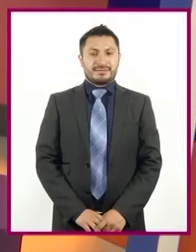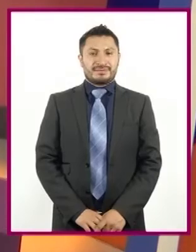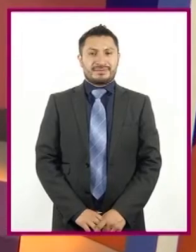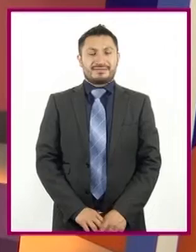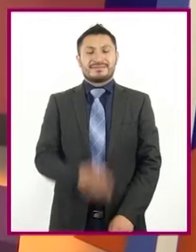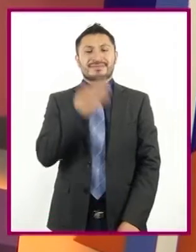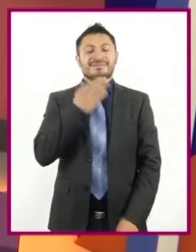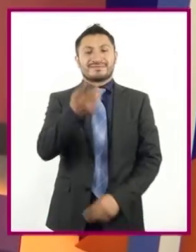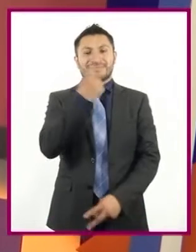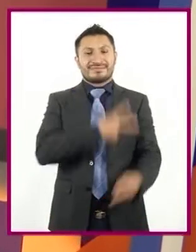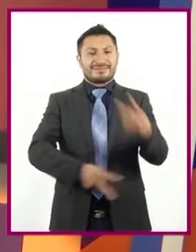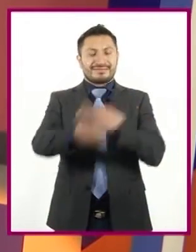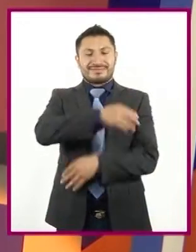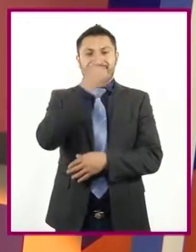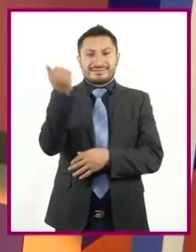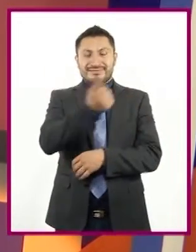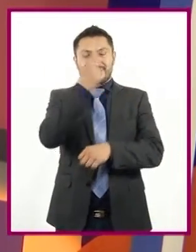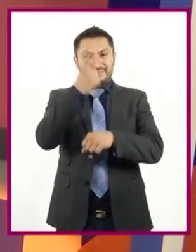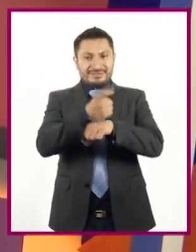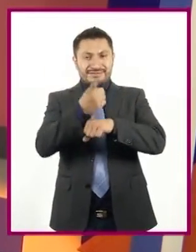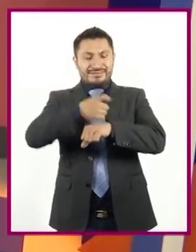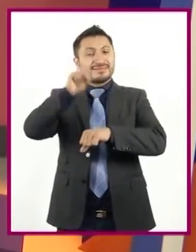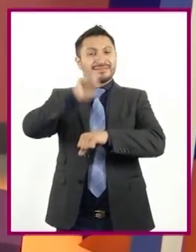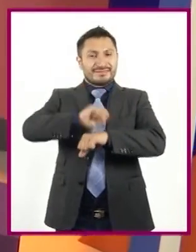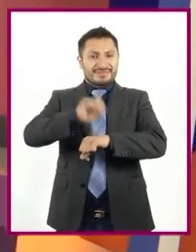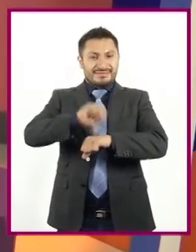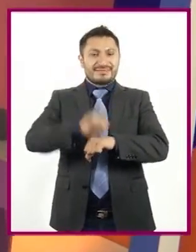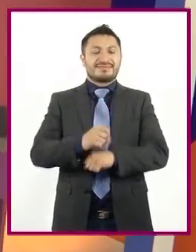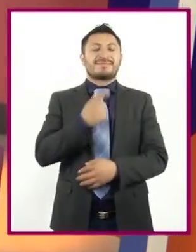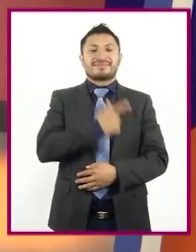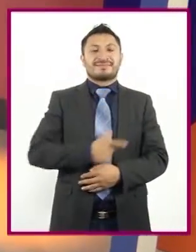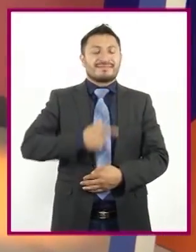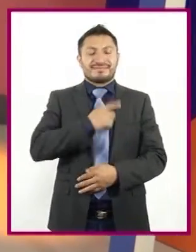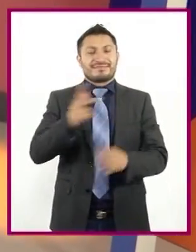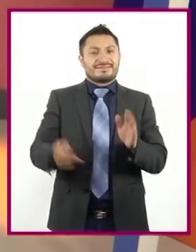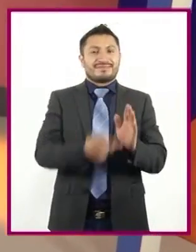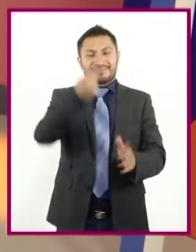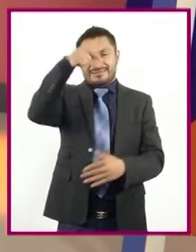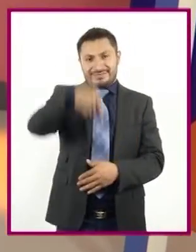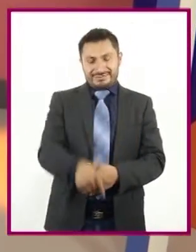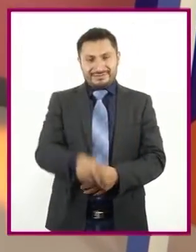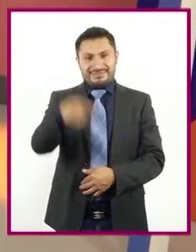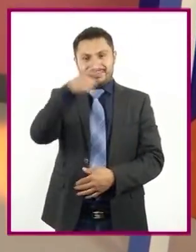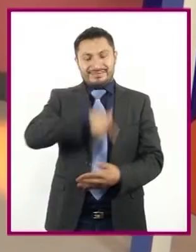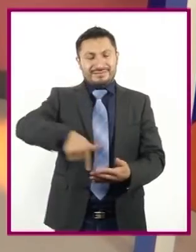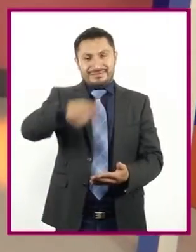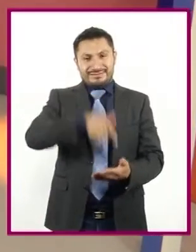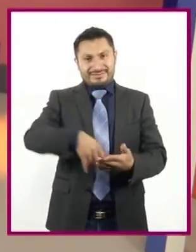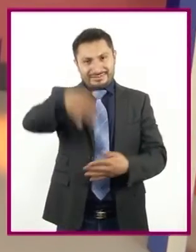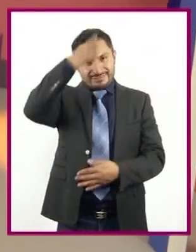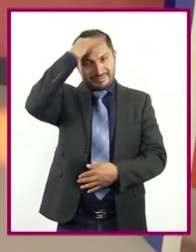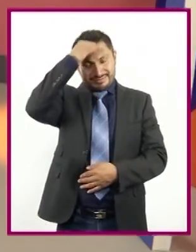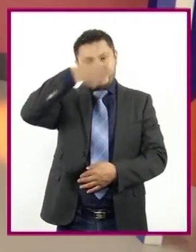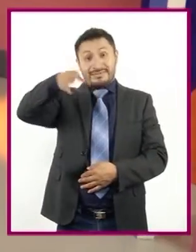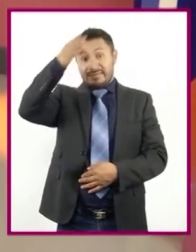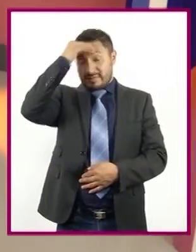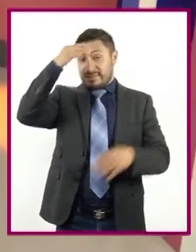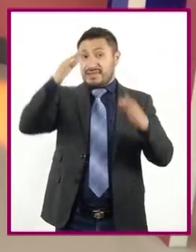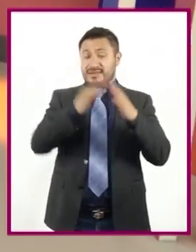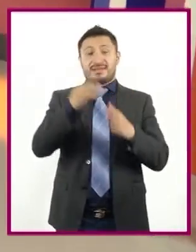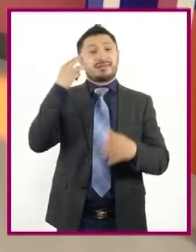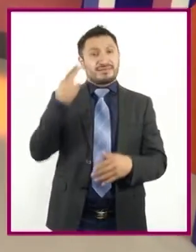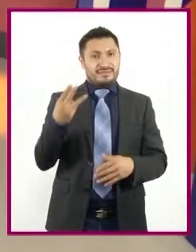Bienvenidas y bienvenidos, estudiantes de primer grado de secundaria. Qué gusto encontrarnos aquí de nuevo en este espacio de aprendizaje Aprende en Casa